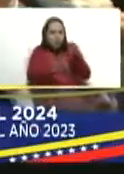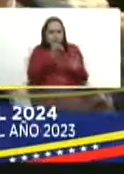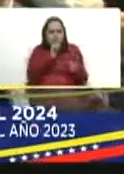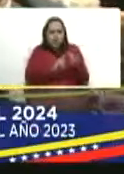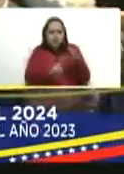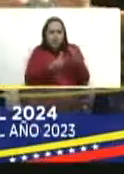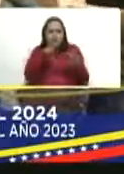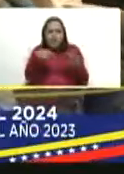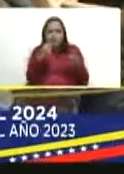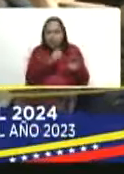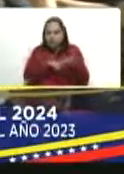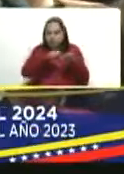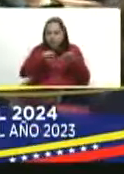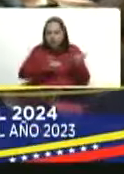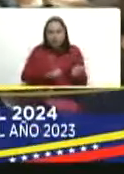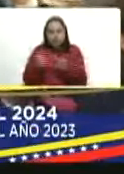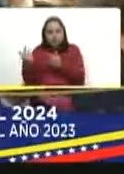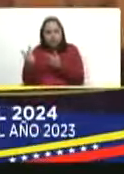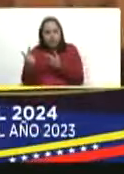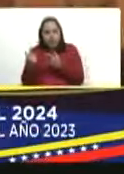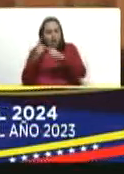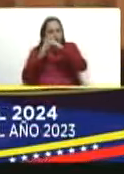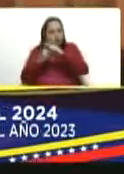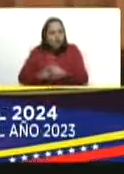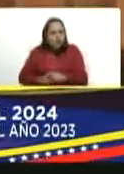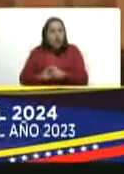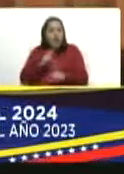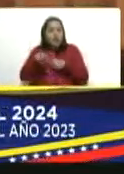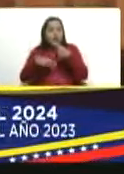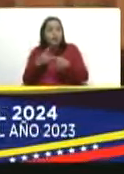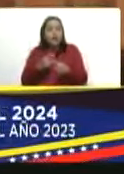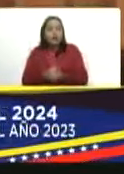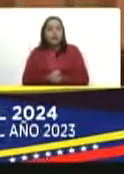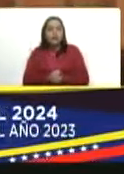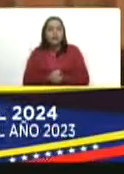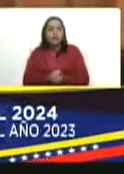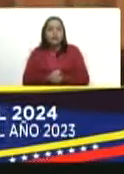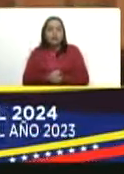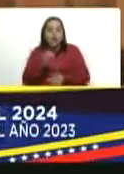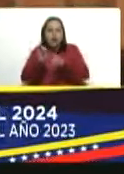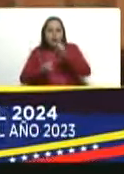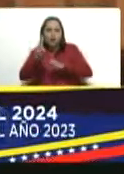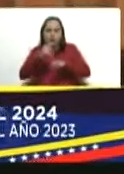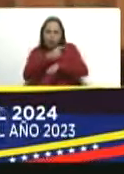el reporte del resultado y después a la hora el reporte de la auditoría.